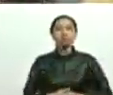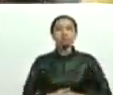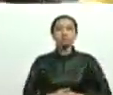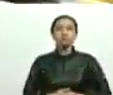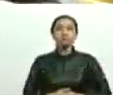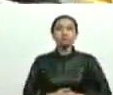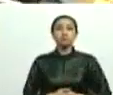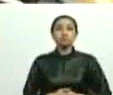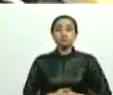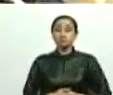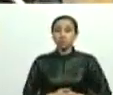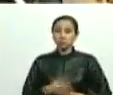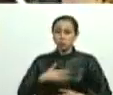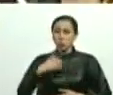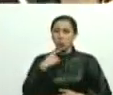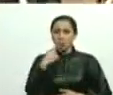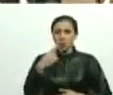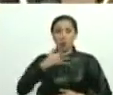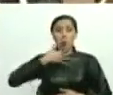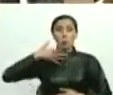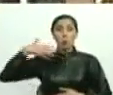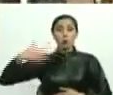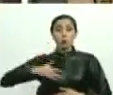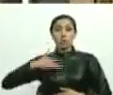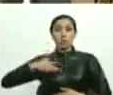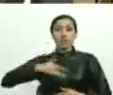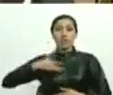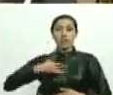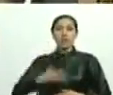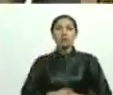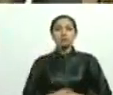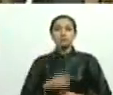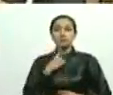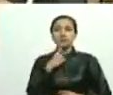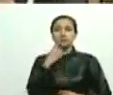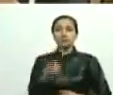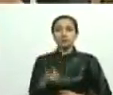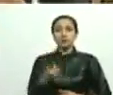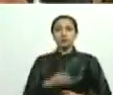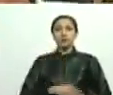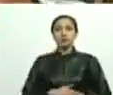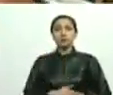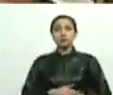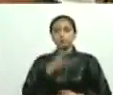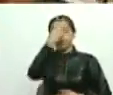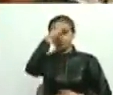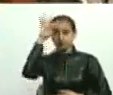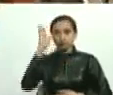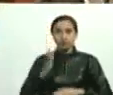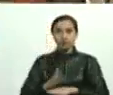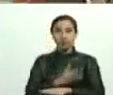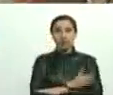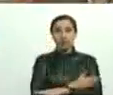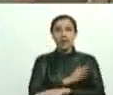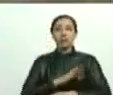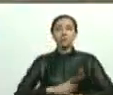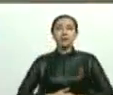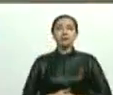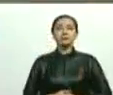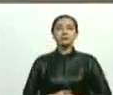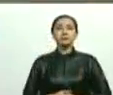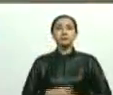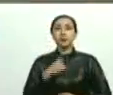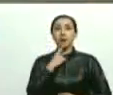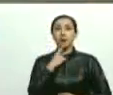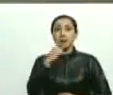Porque yo sí puedo decir con orgullo, como lo ha dicho nuestro camarada Diosdado Cabello Rondón, y como lo dice